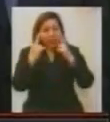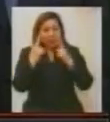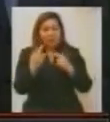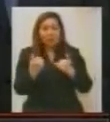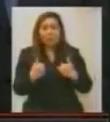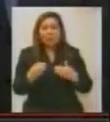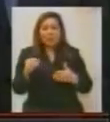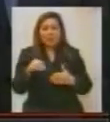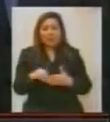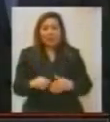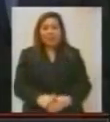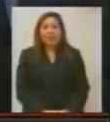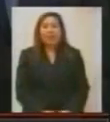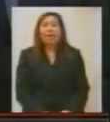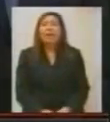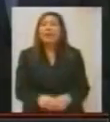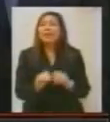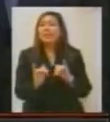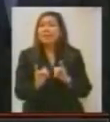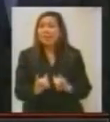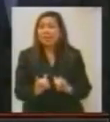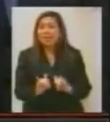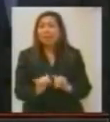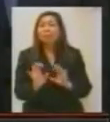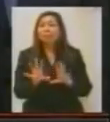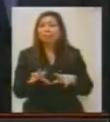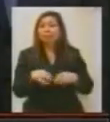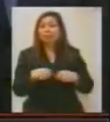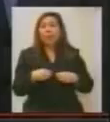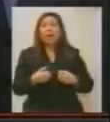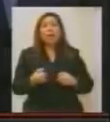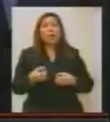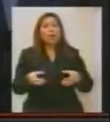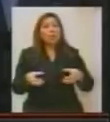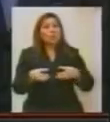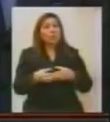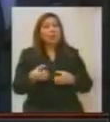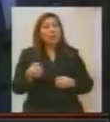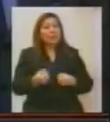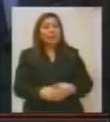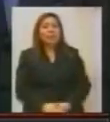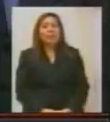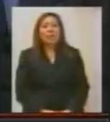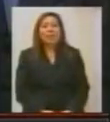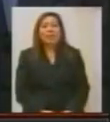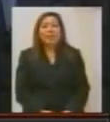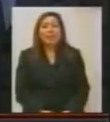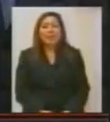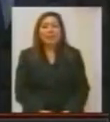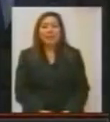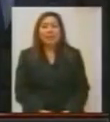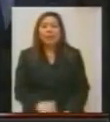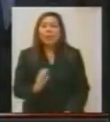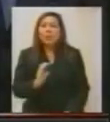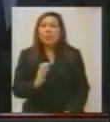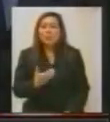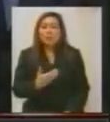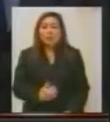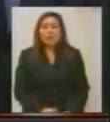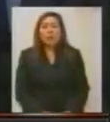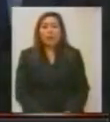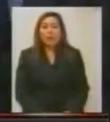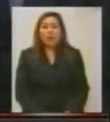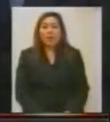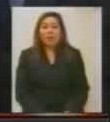nuestra concepción. Dejaremos y cederemos la Comisión de Transporte porque efectivamente somos